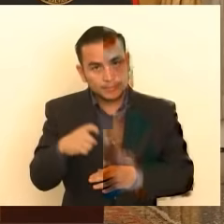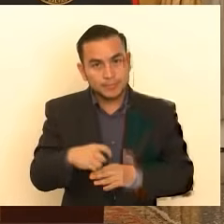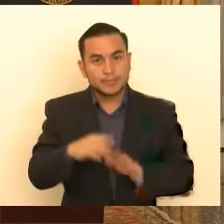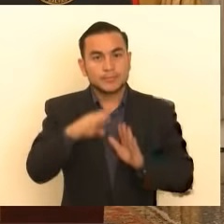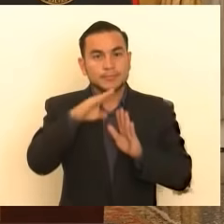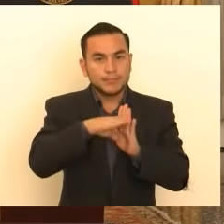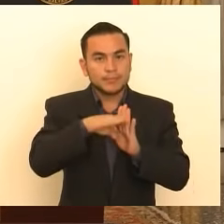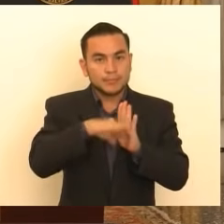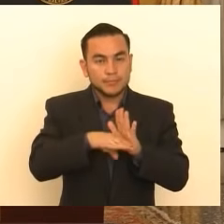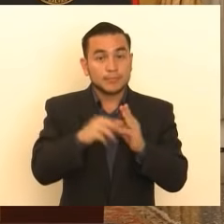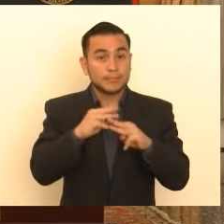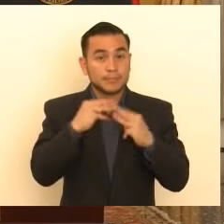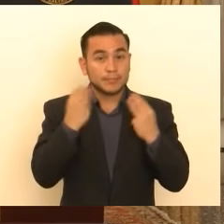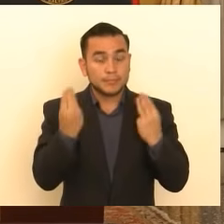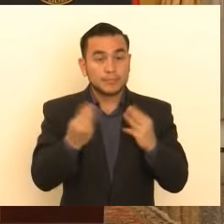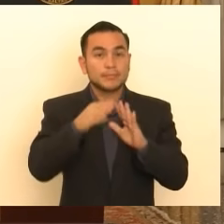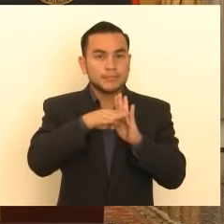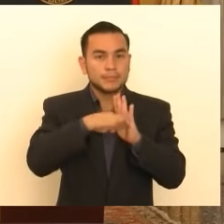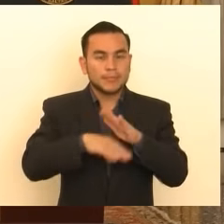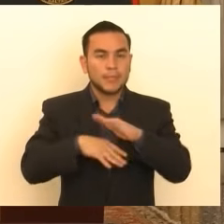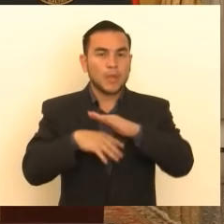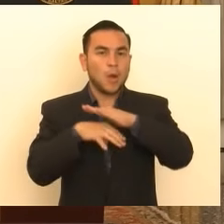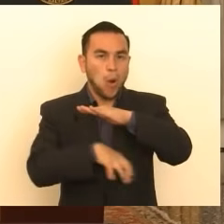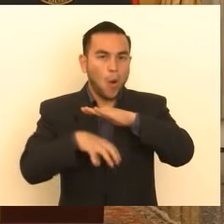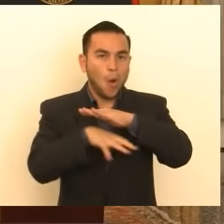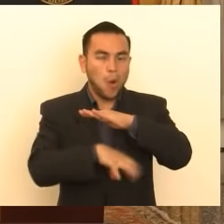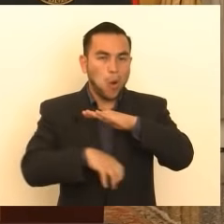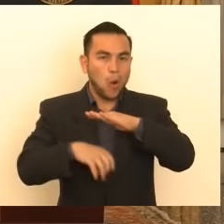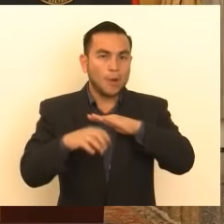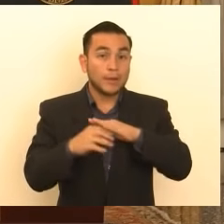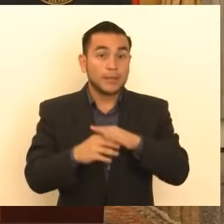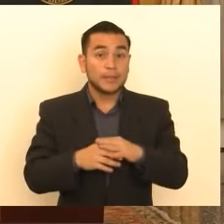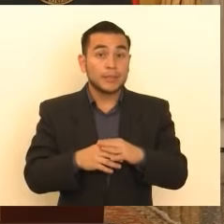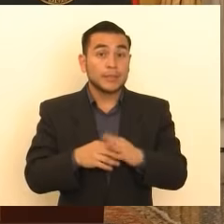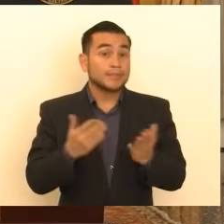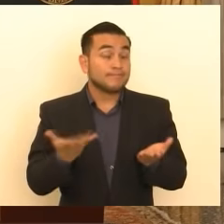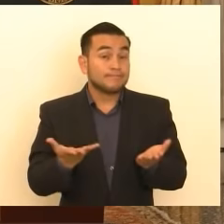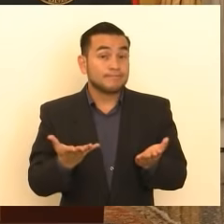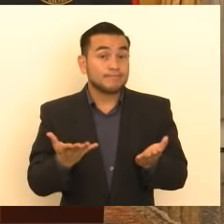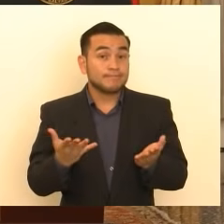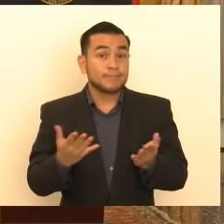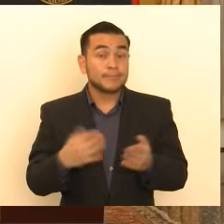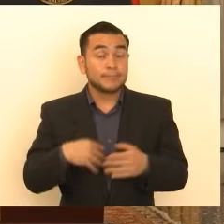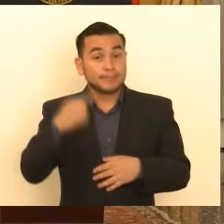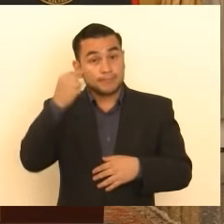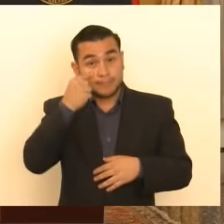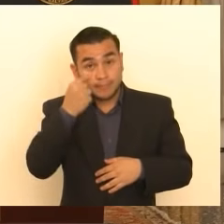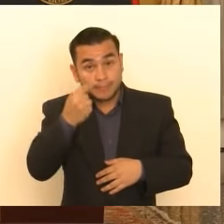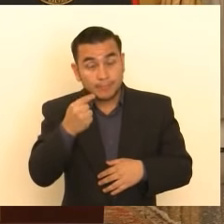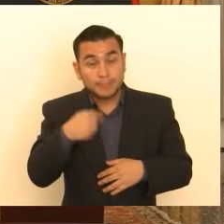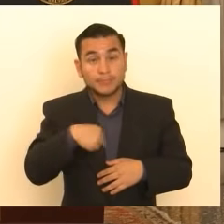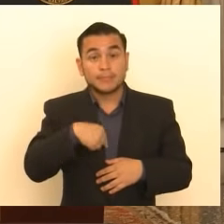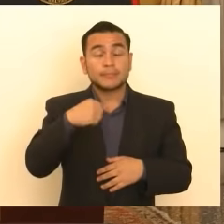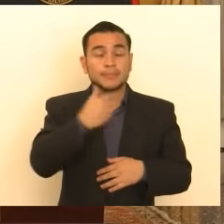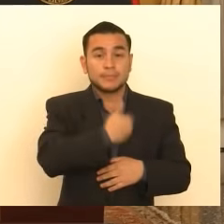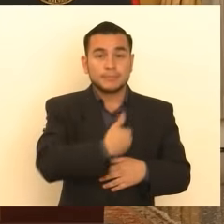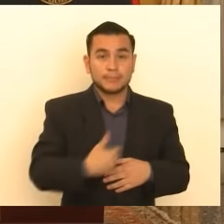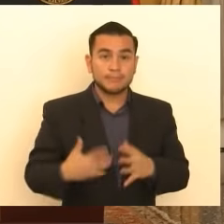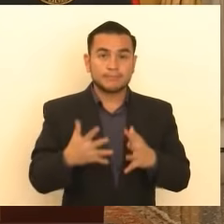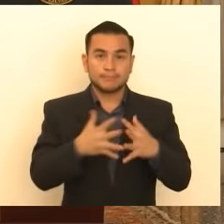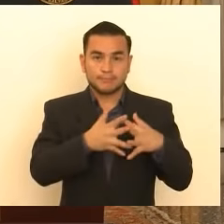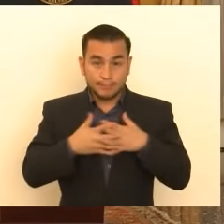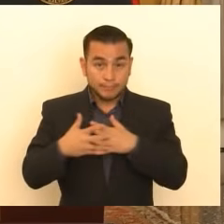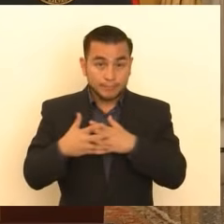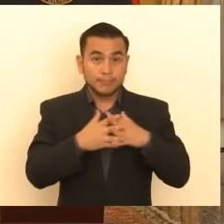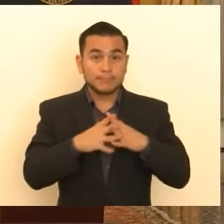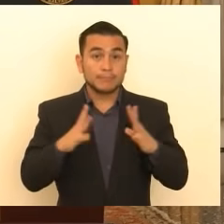menos pandillas, menos corrupción. Eso es lo que este presidente quiere y es por eso que nuestro trabajo como